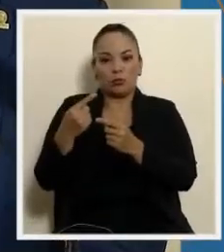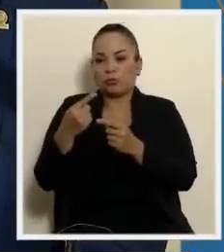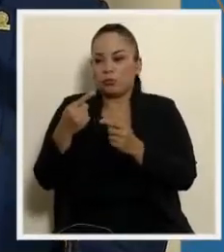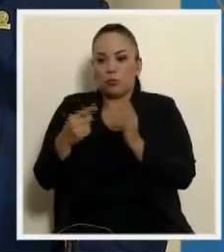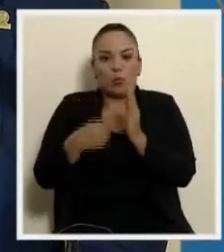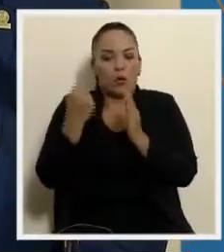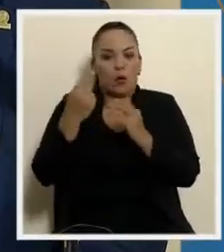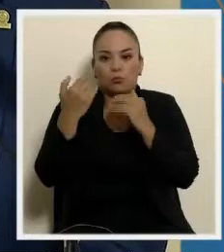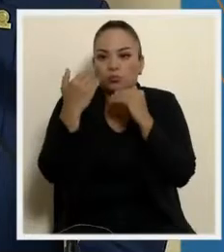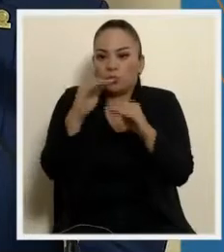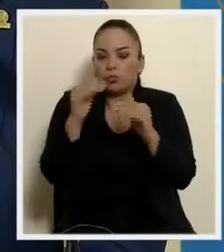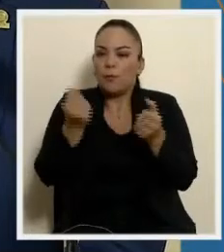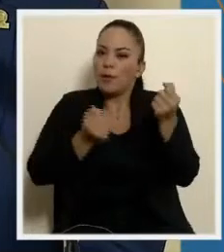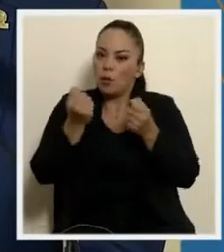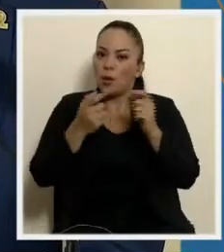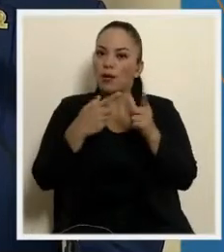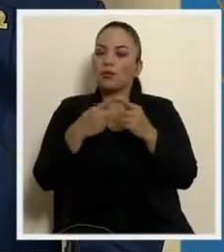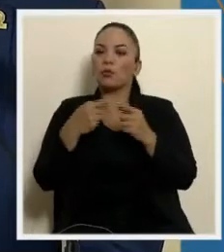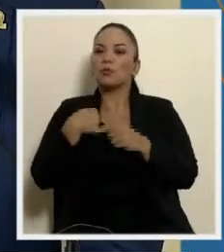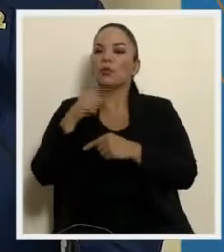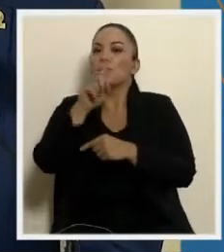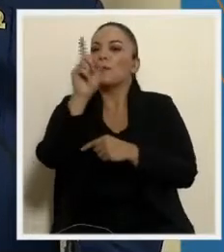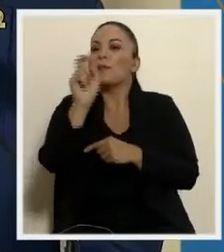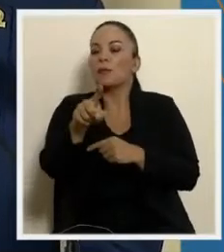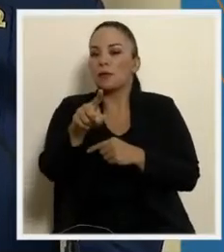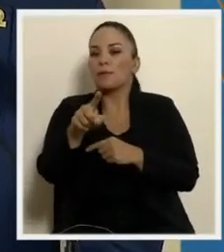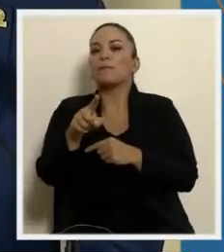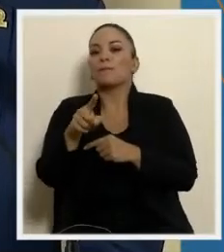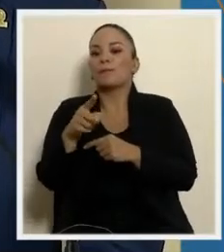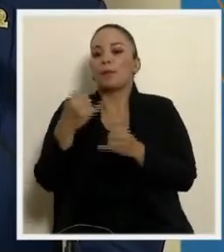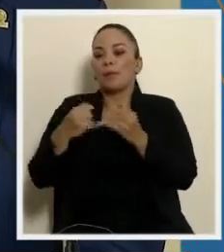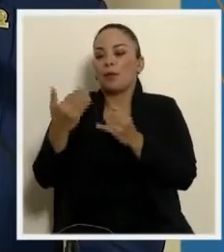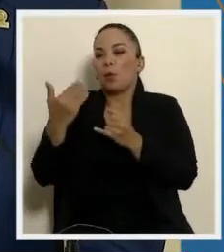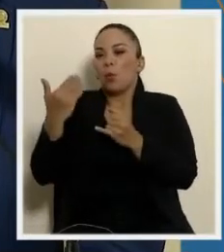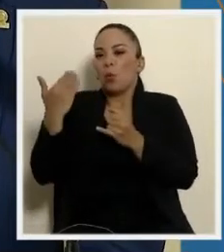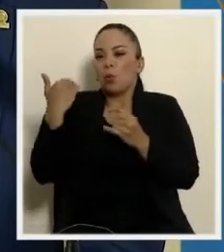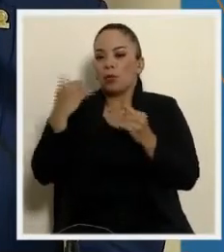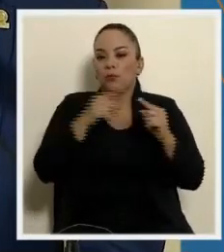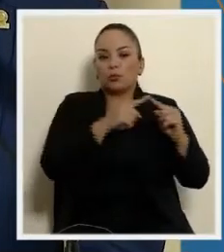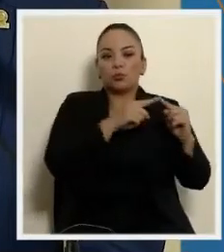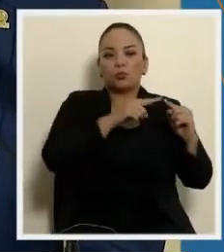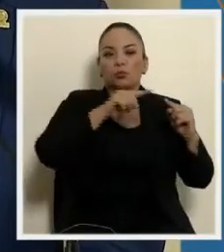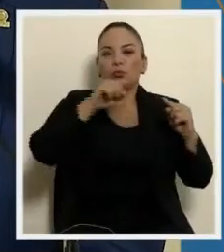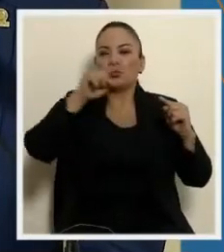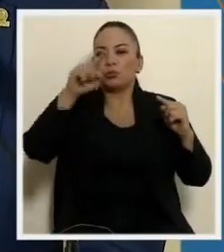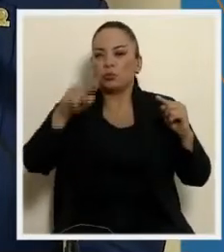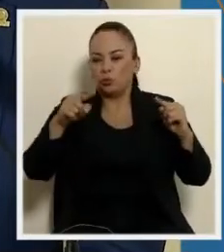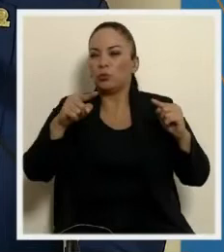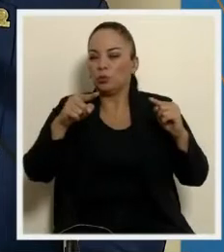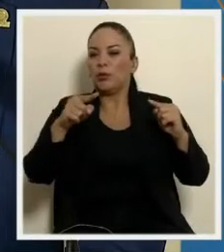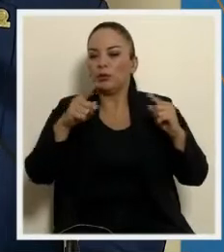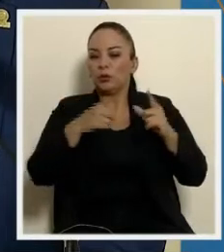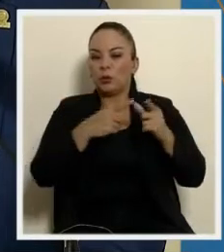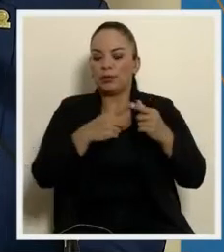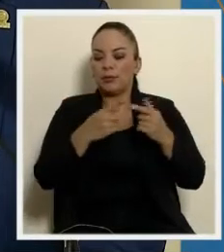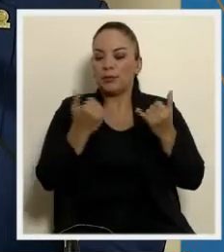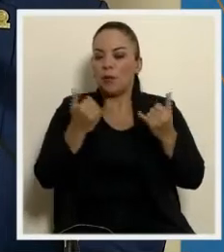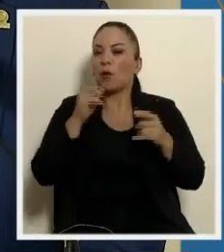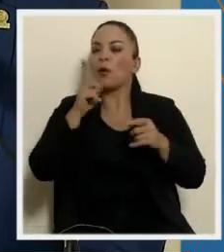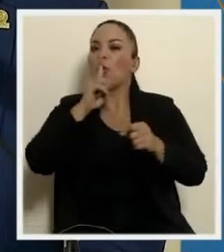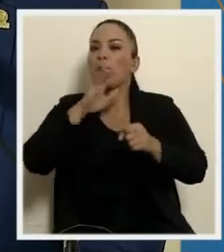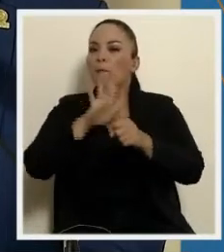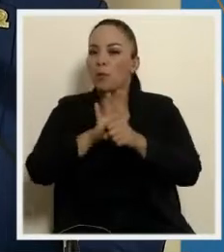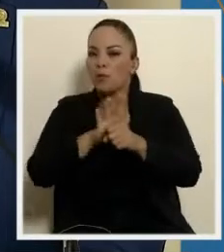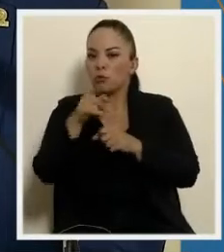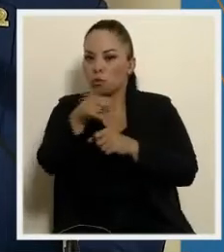en el caso de la restricción vehicular. Quería consultarle, después de la polémica que hubo en las últimas picos de contagios que hemos tenido, ¿qué compromiso existe para que no se vuelvan a repetir